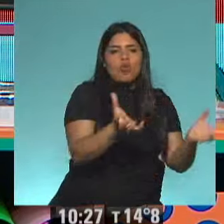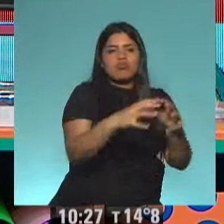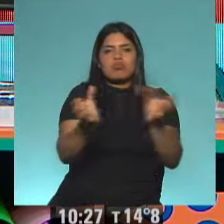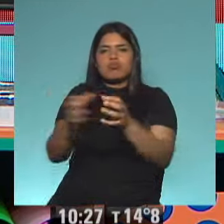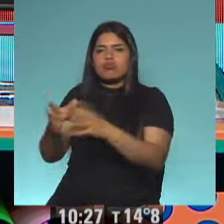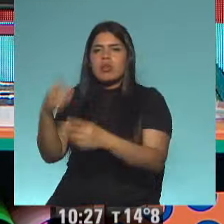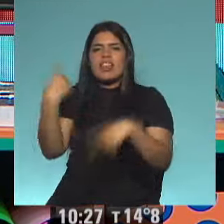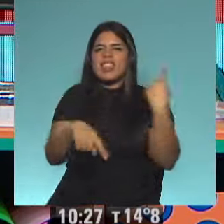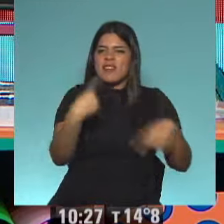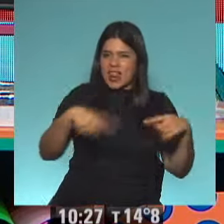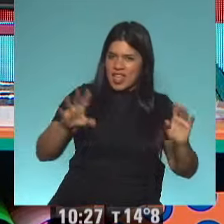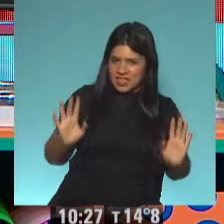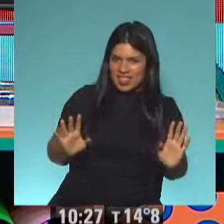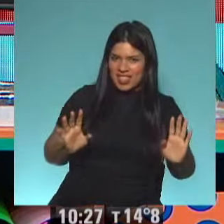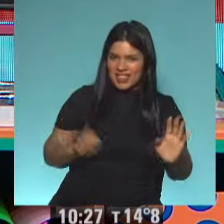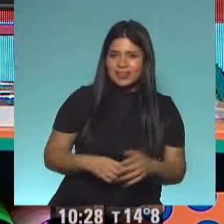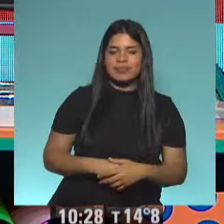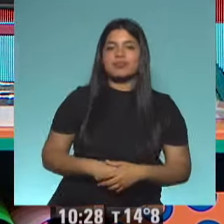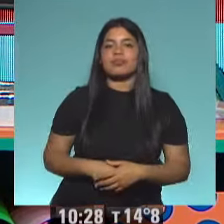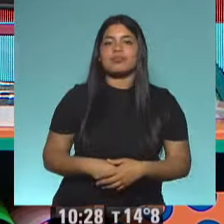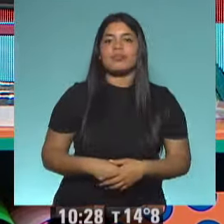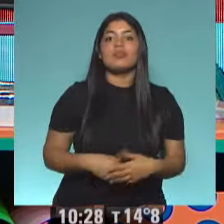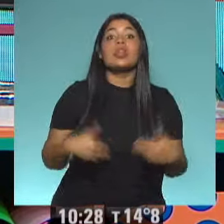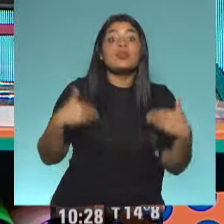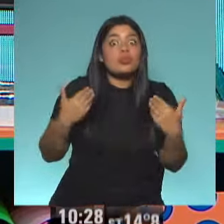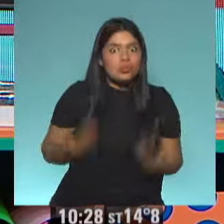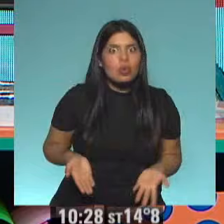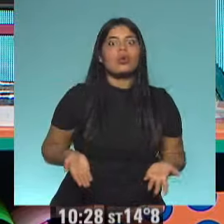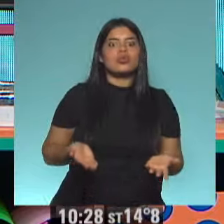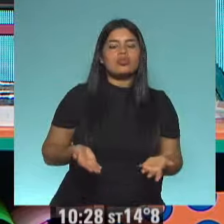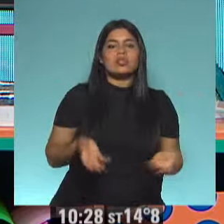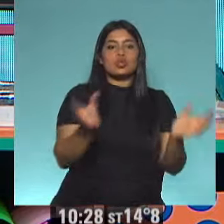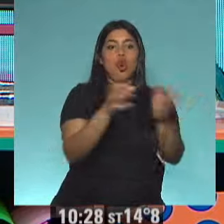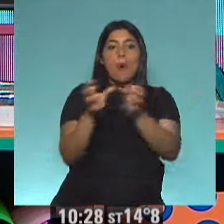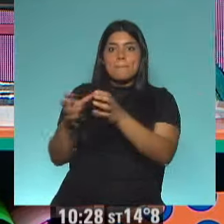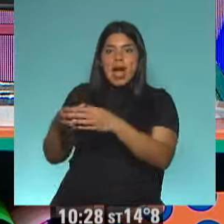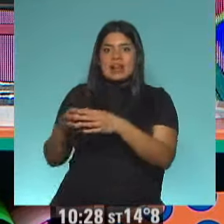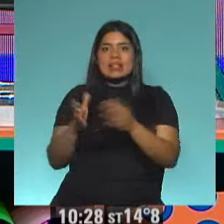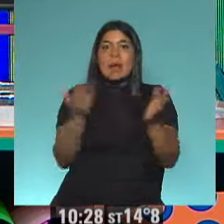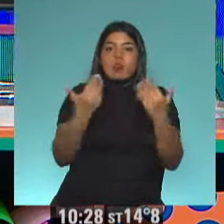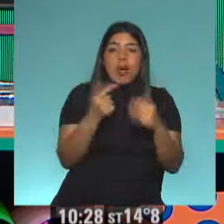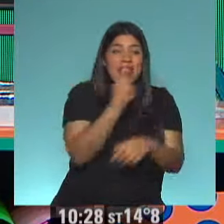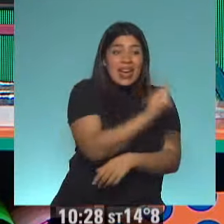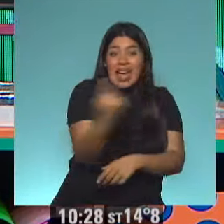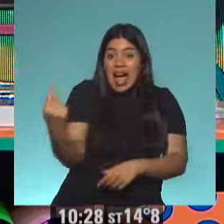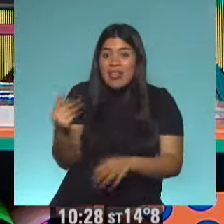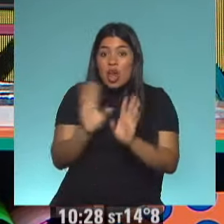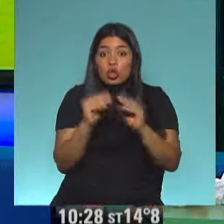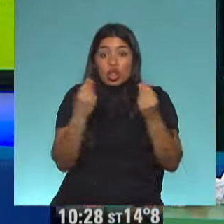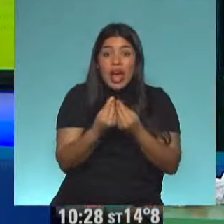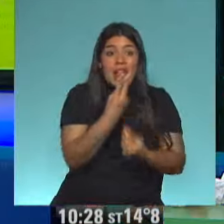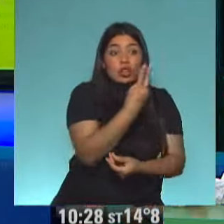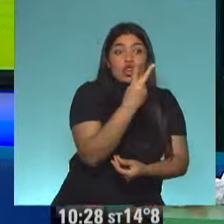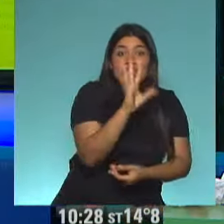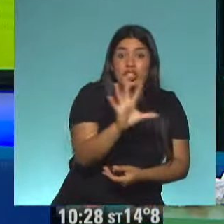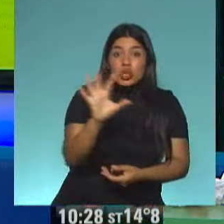comparsa está vinculada con un tema, ¿sí? Y entonces en esas comparsas puede haber hasta 250 integrantes.